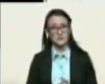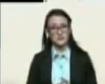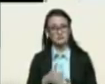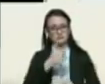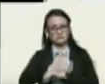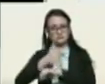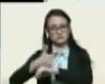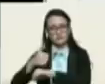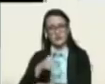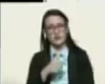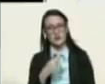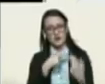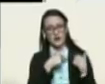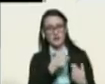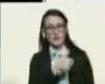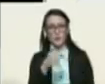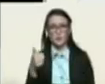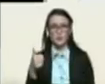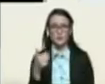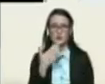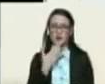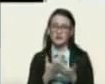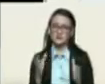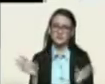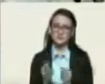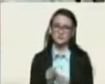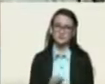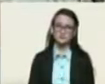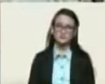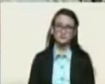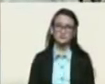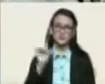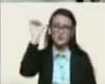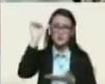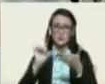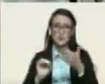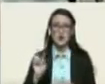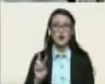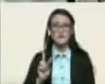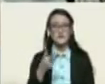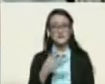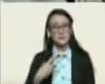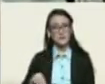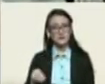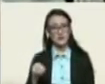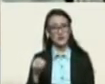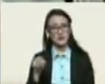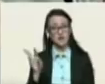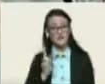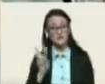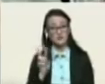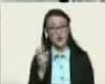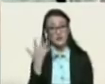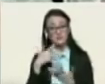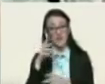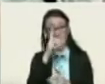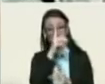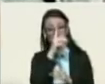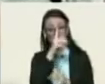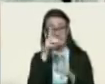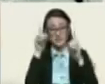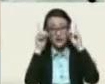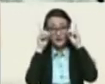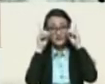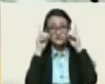en sus respectivas regiones. Muchas gracias. Escuchábamos palabras de la vicepresidenta ejecutiva de la República Bolivariana de Venezuela, Delcy Rodríguez,